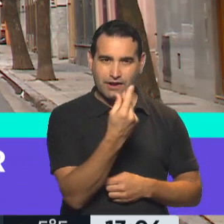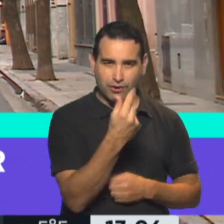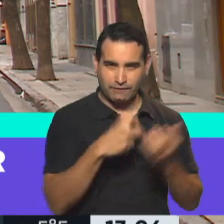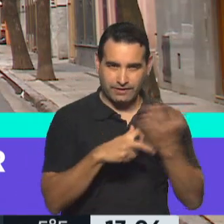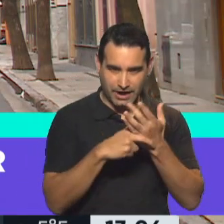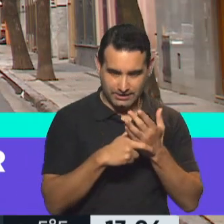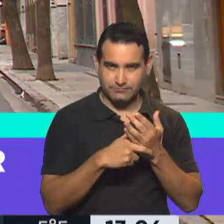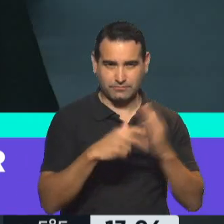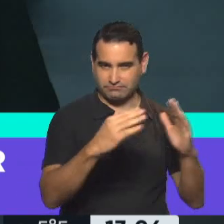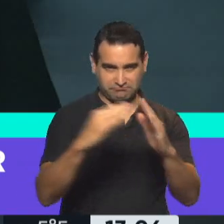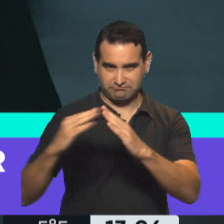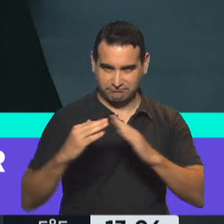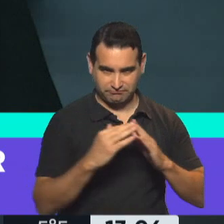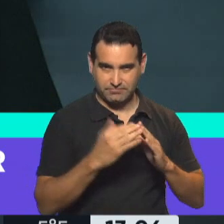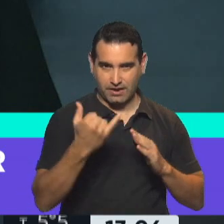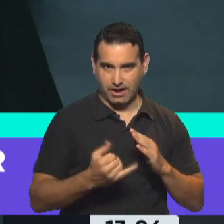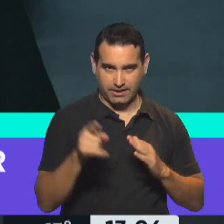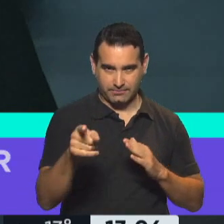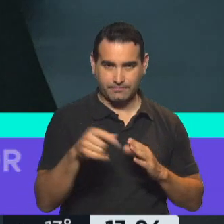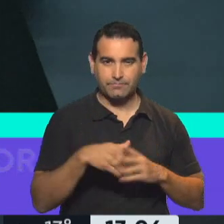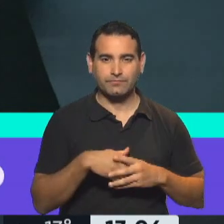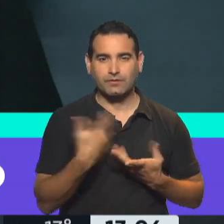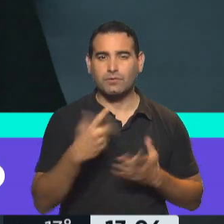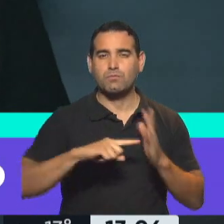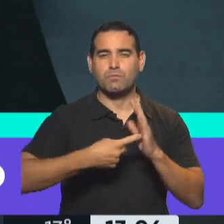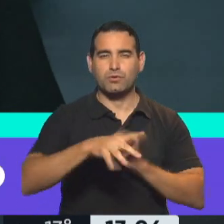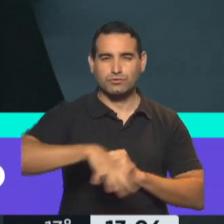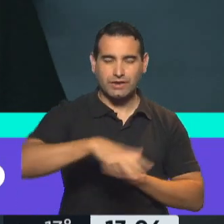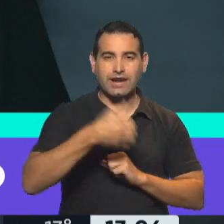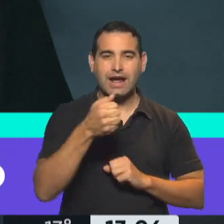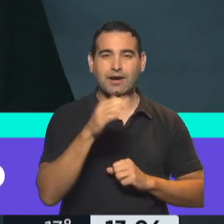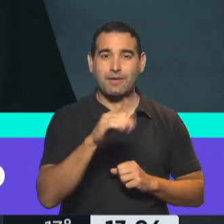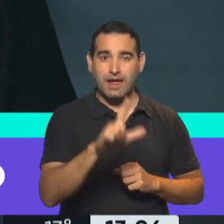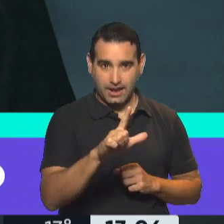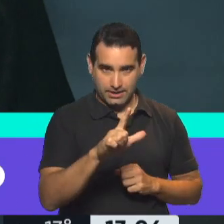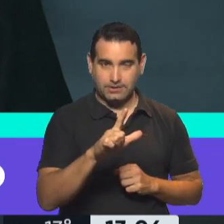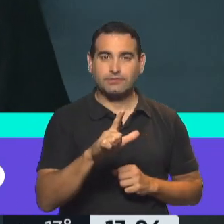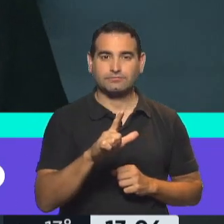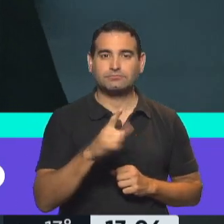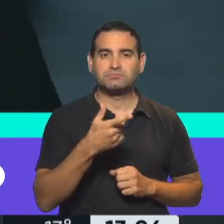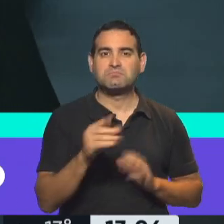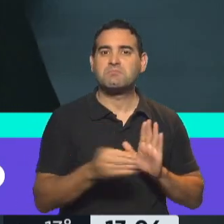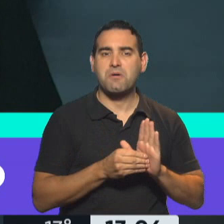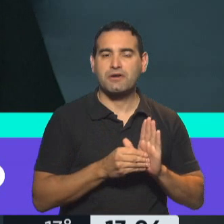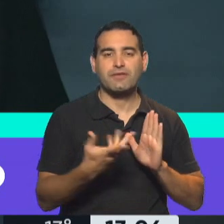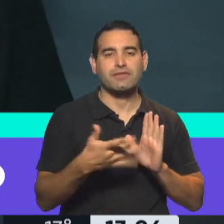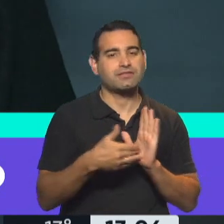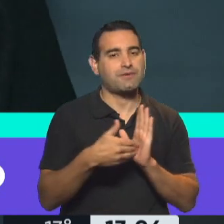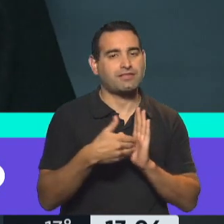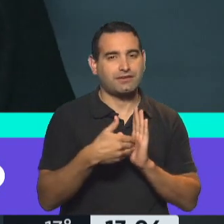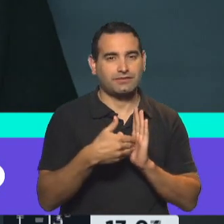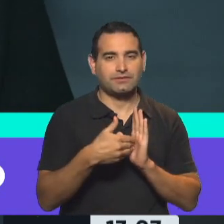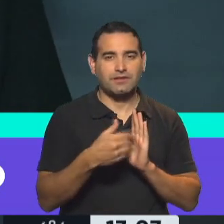cada uno de los inmuebles en caso la ciudad buenos aires el ave l se fija en función del valor